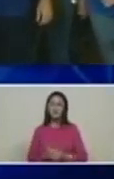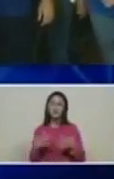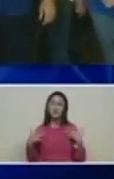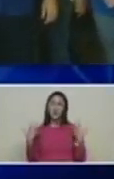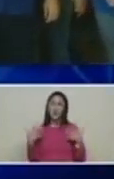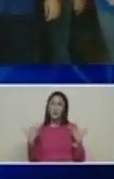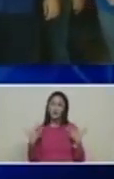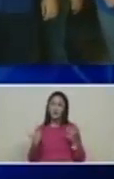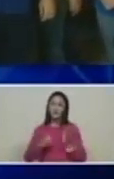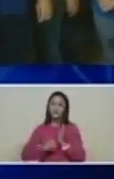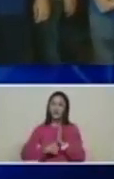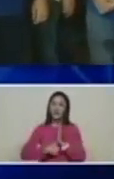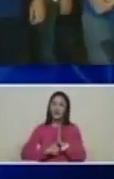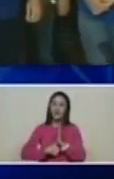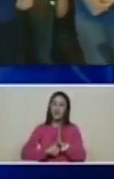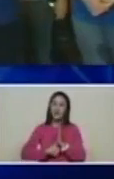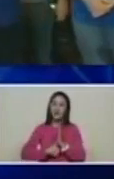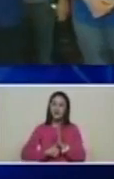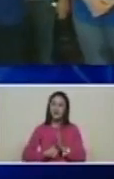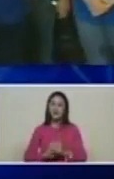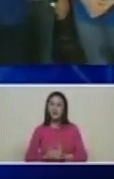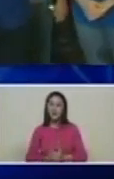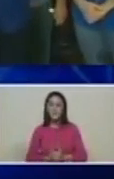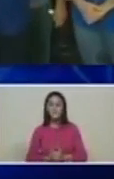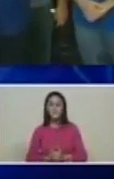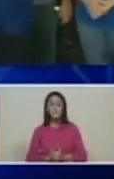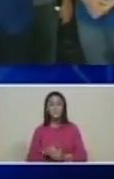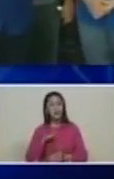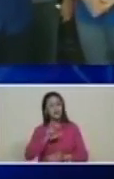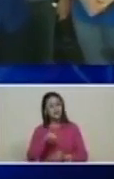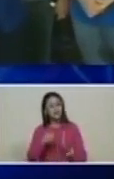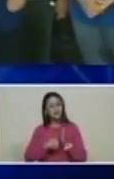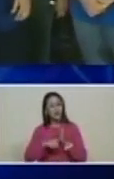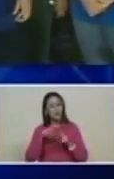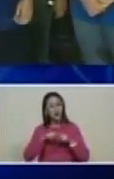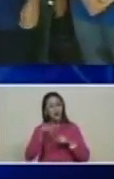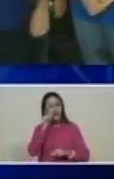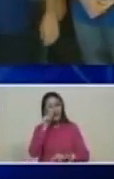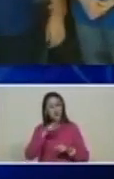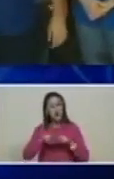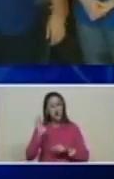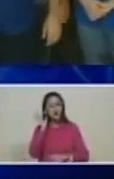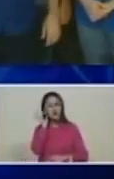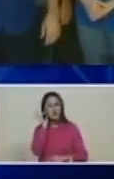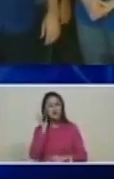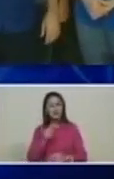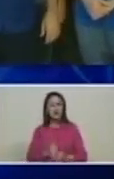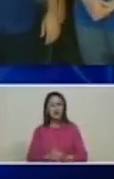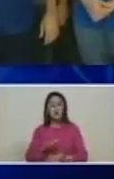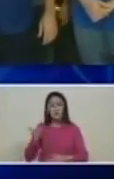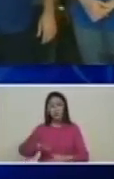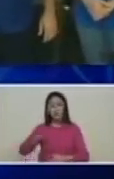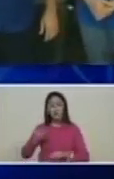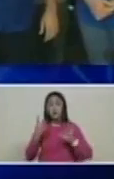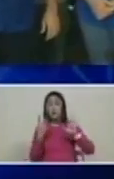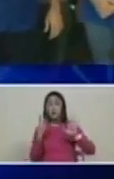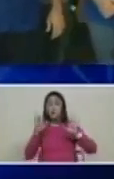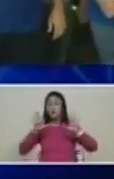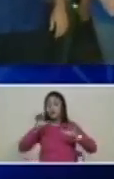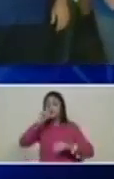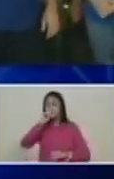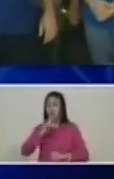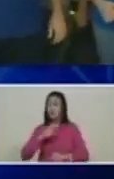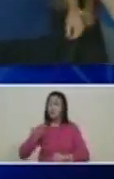contenta con su cédula. Así va a ser la cédula para los niños y las niñas. Es tan importante cuando uno tiene 9, 10 años, ¿verdad? Que le